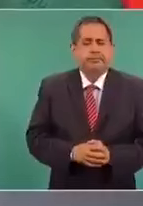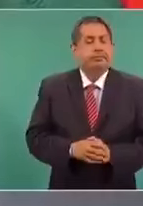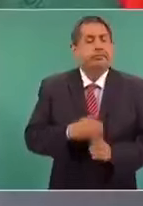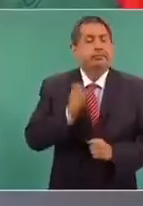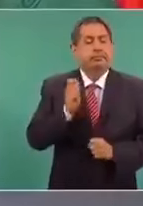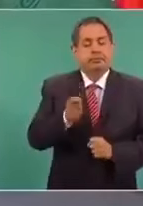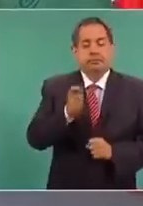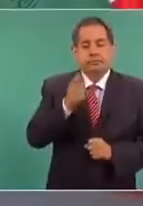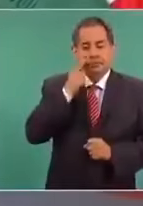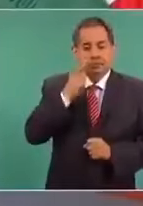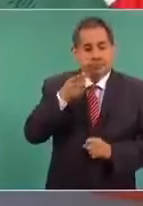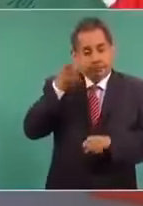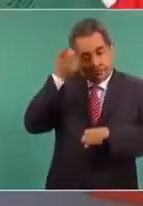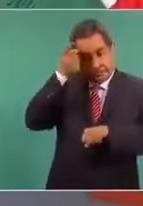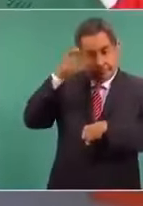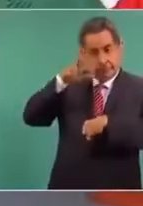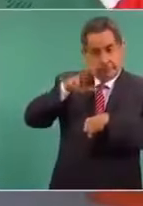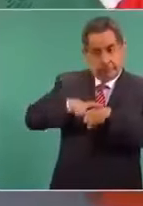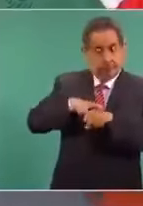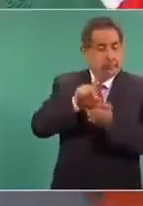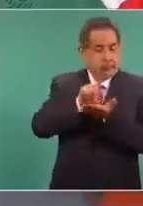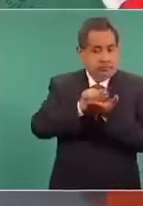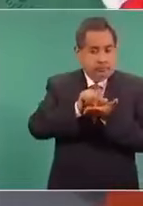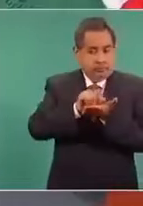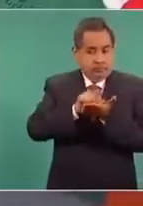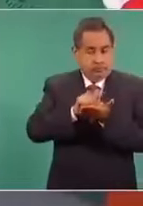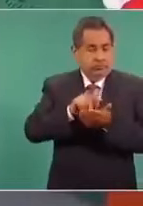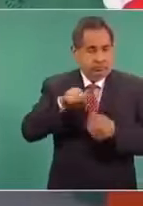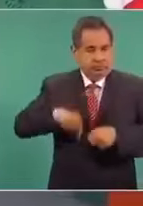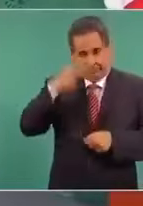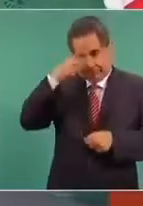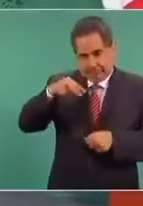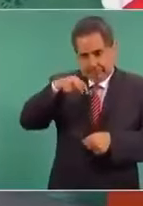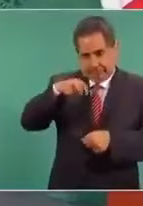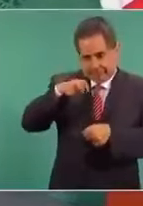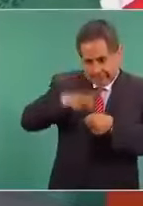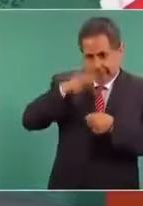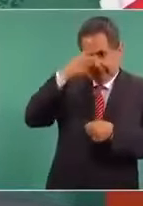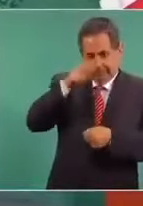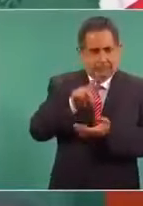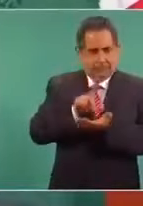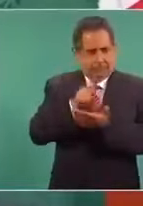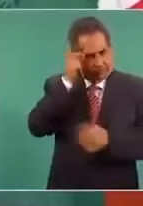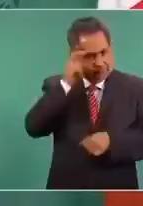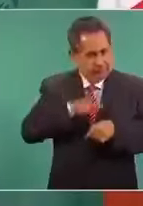El director de Twitter en México